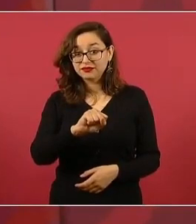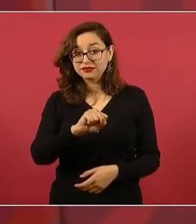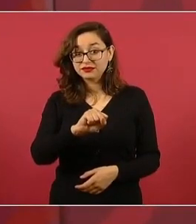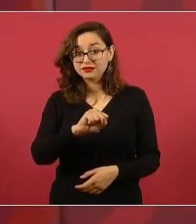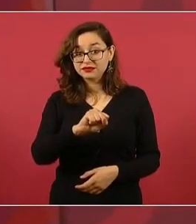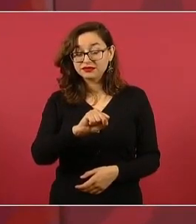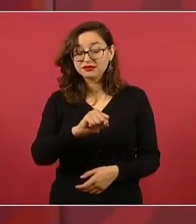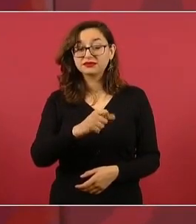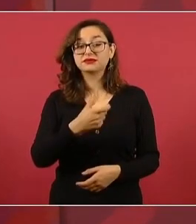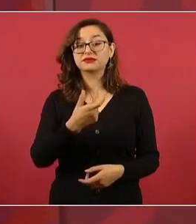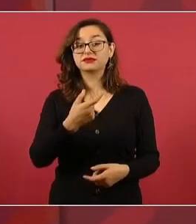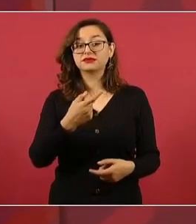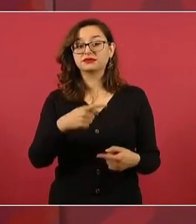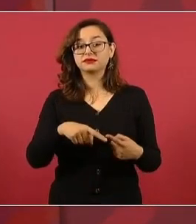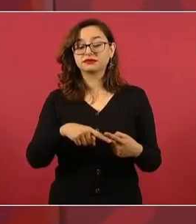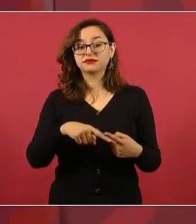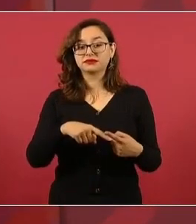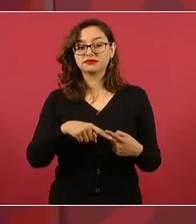el que